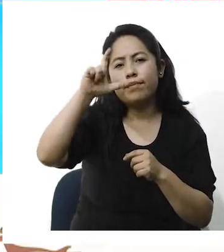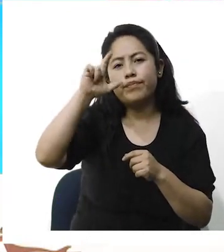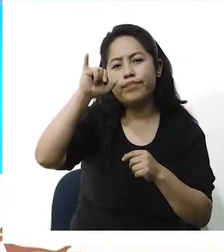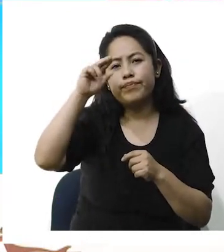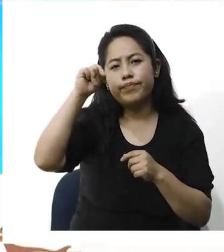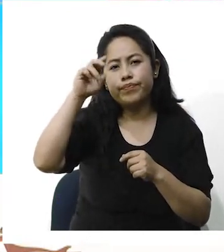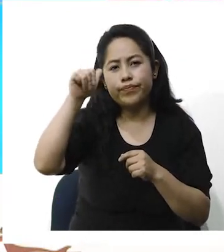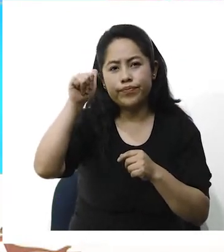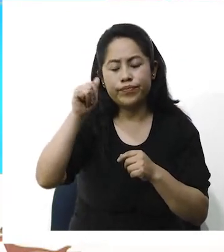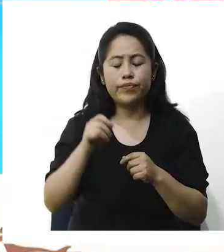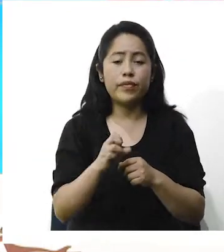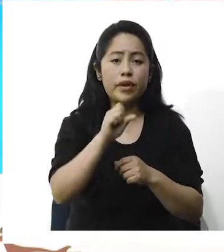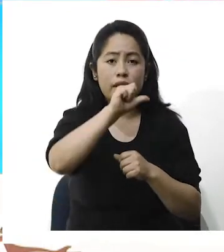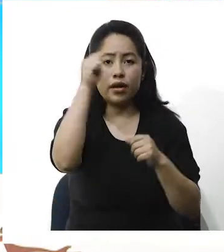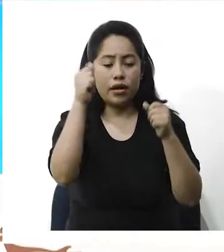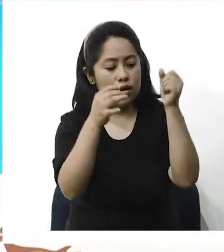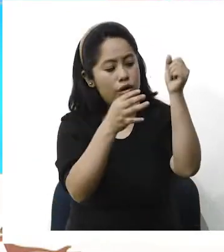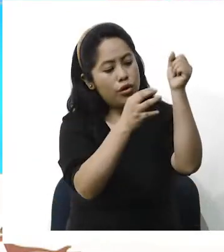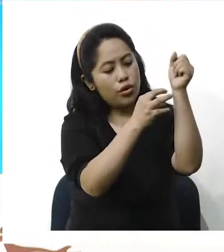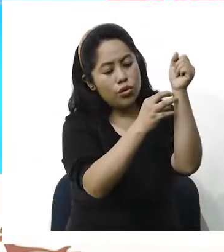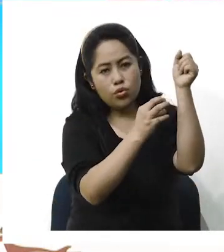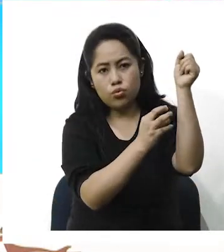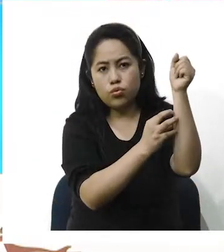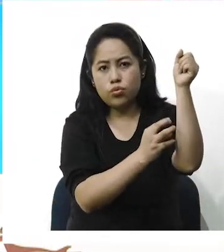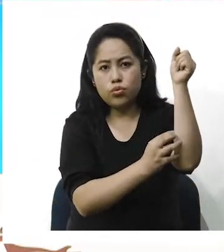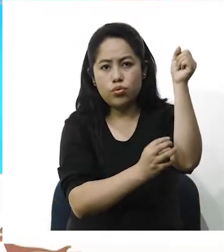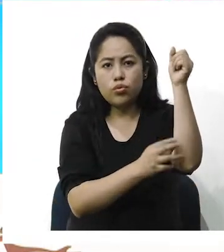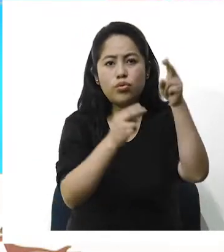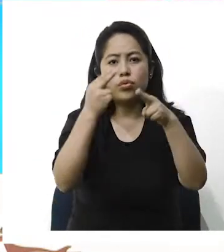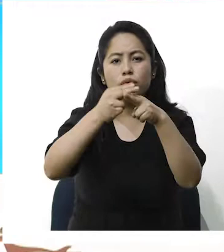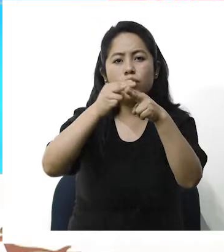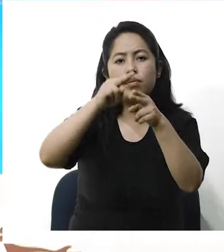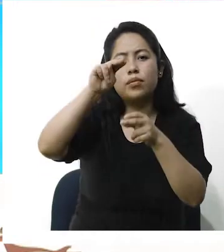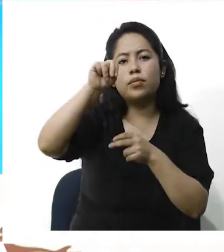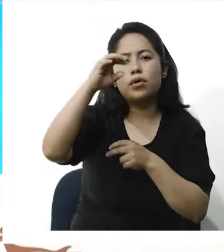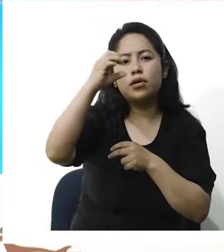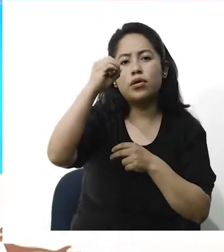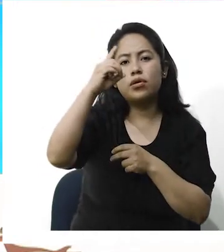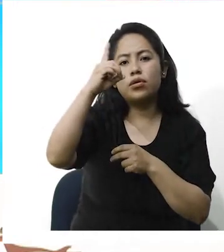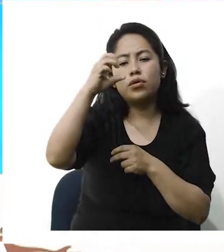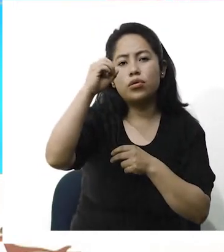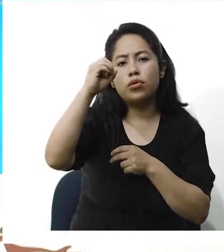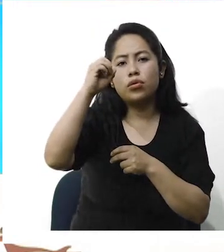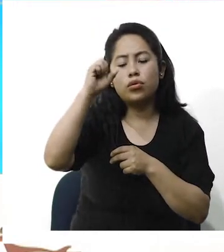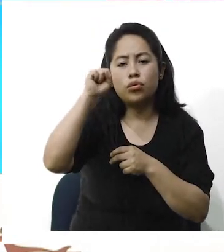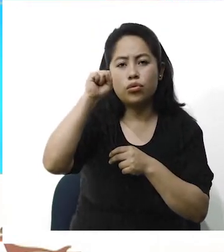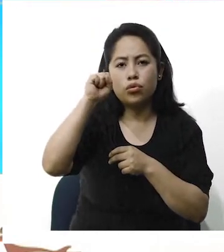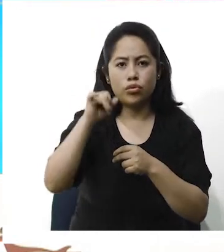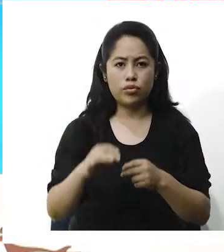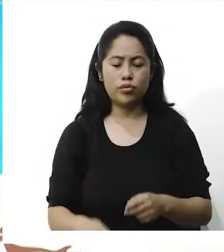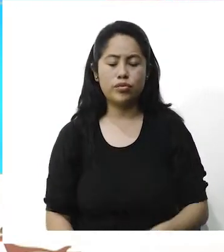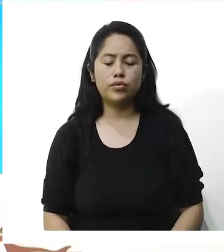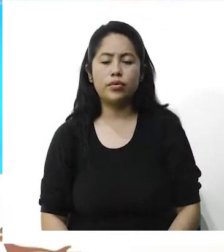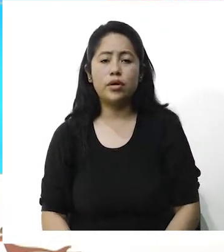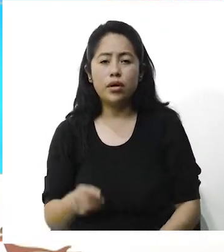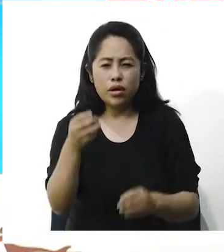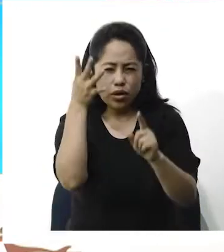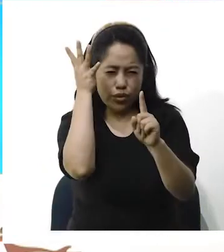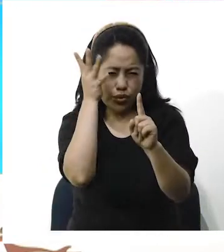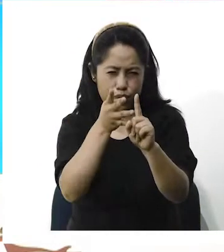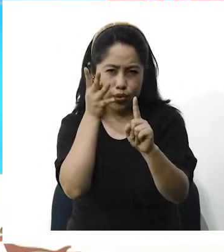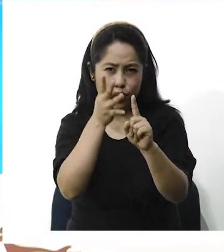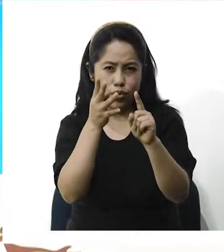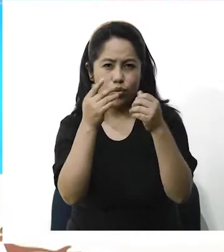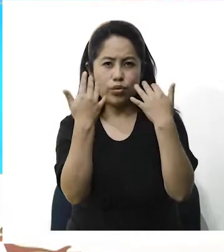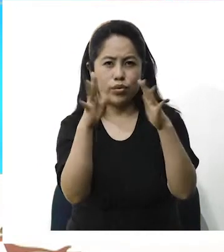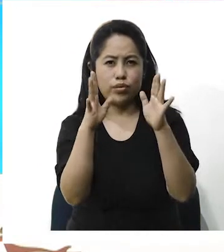son conocidos como nodos de Ranvier. ¿Ya? Y como pueden observar, estas van a terminar en